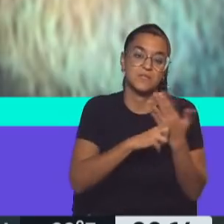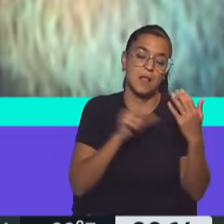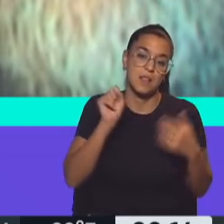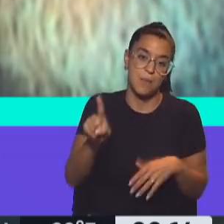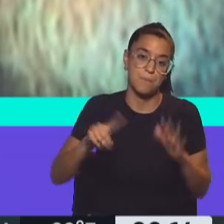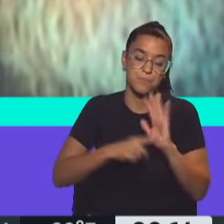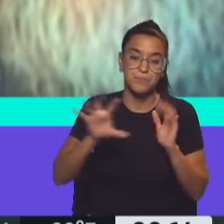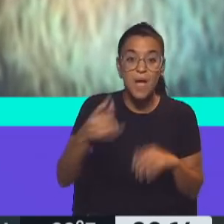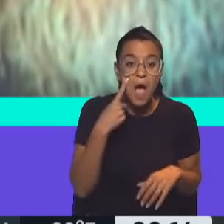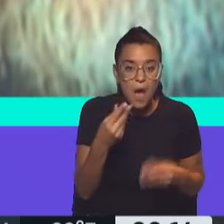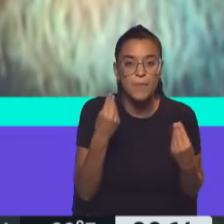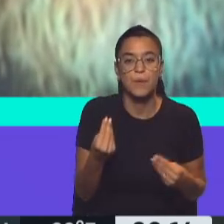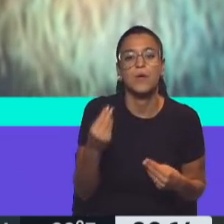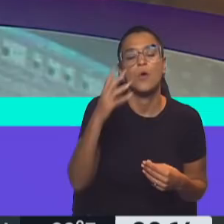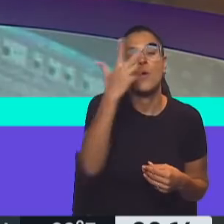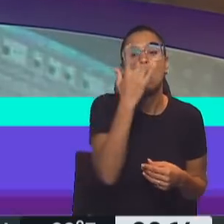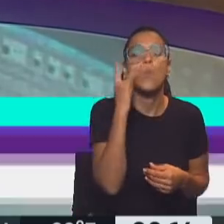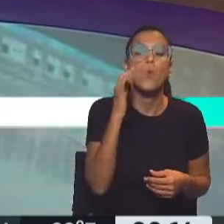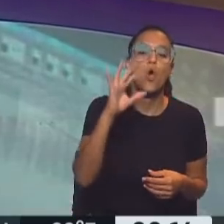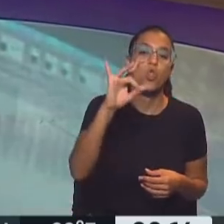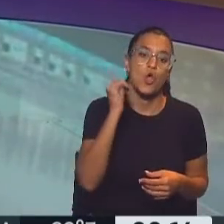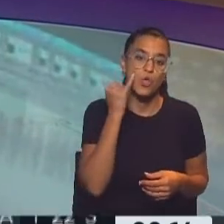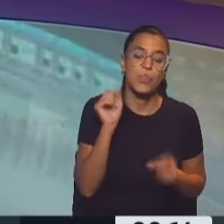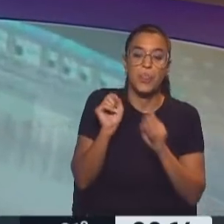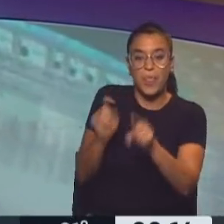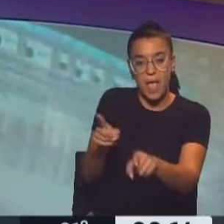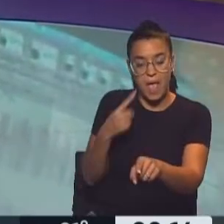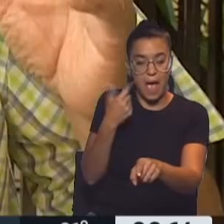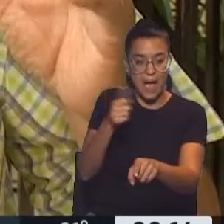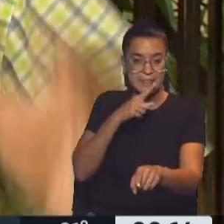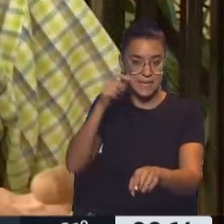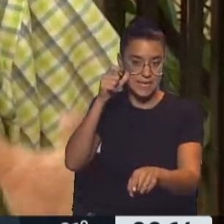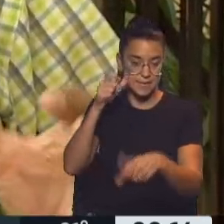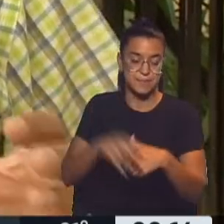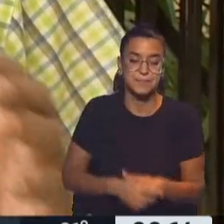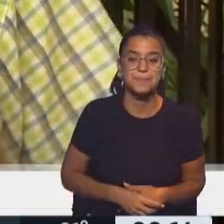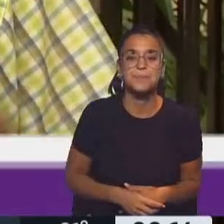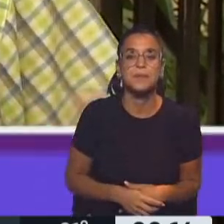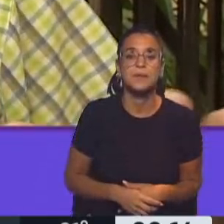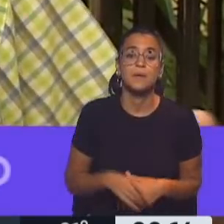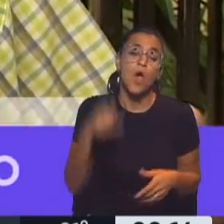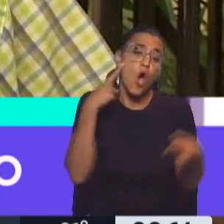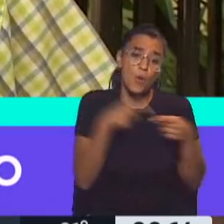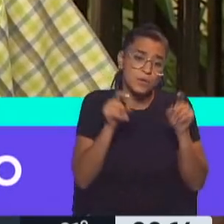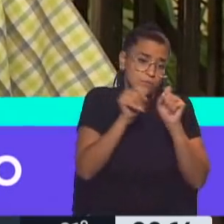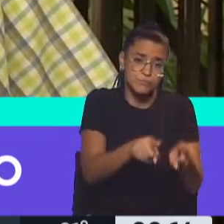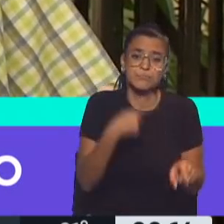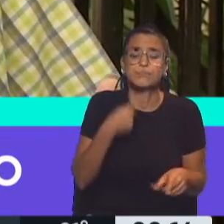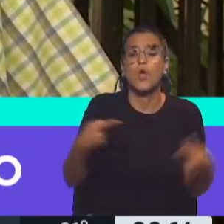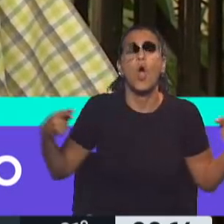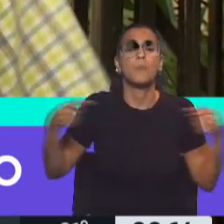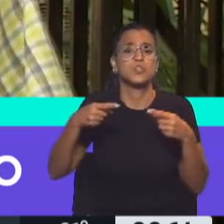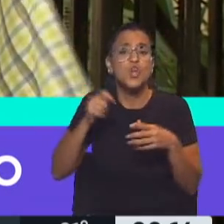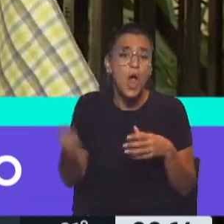aleros compartimos la palabra de godoy de arte esto decía godoy su objetivo era destruir toda oposición política y